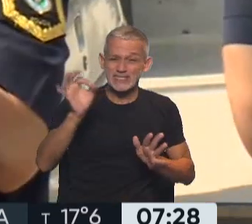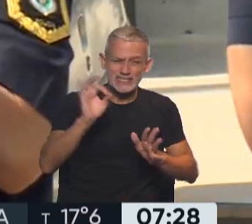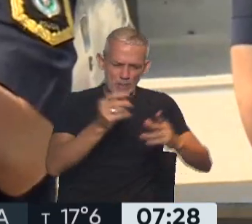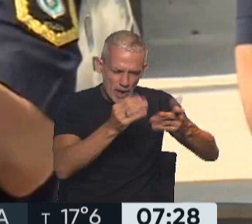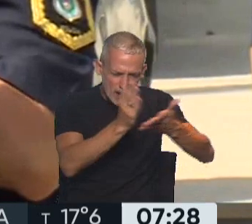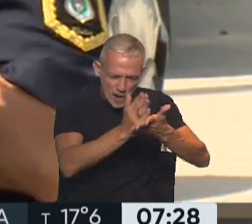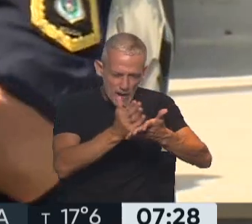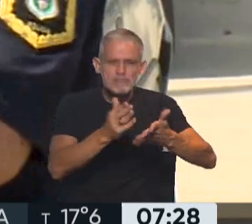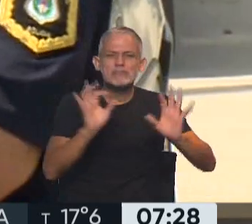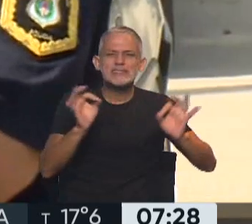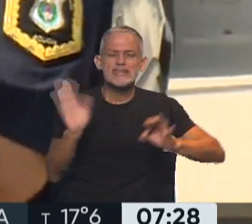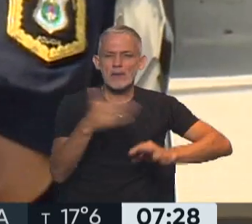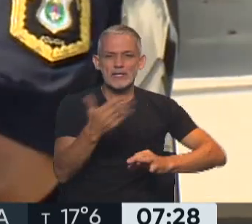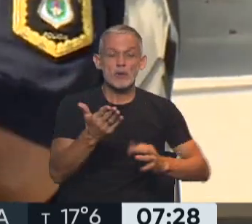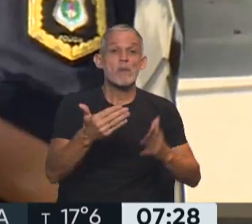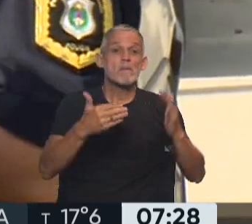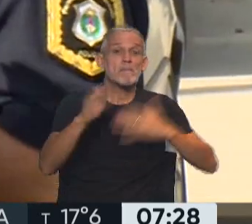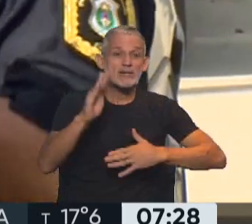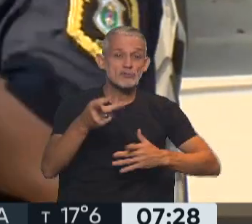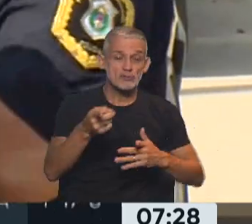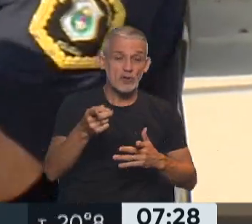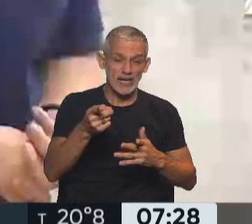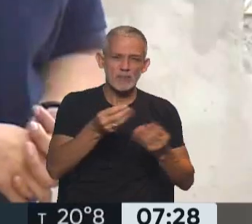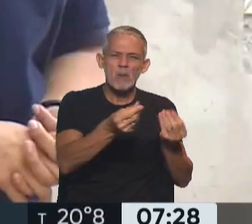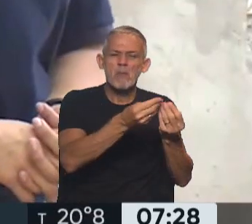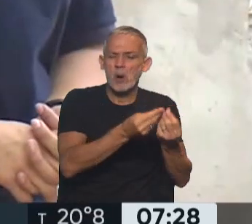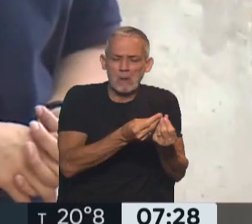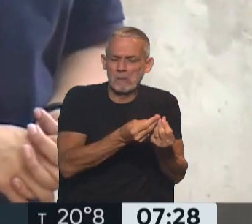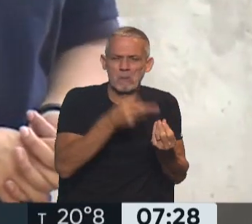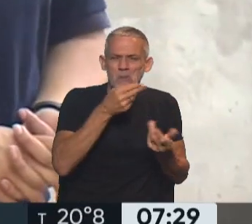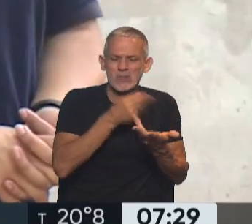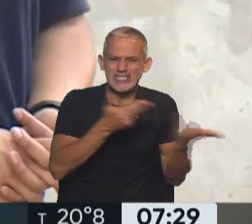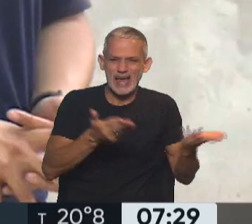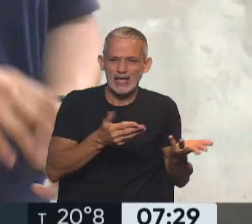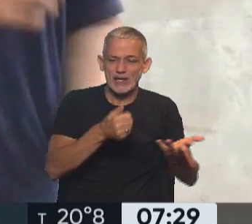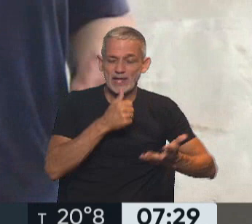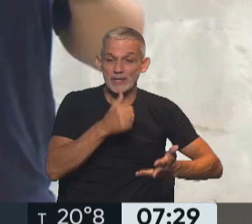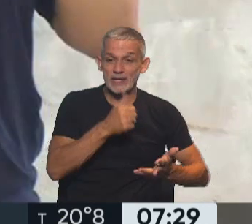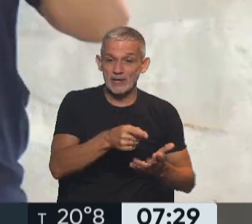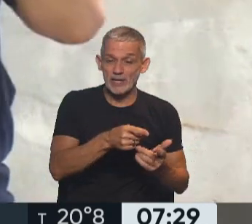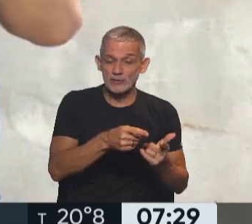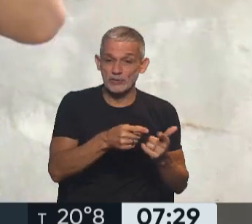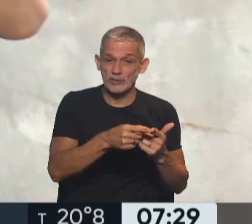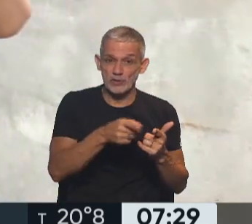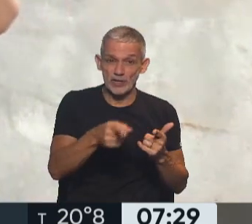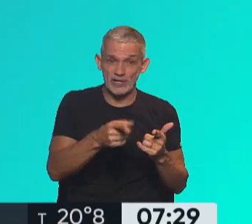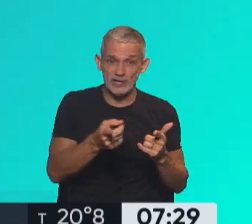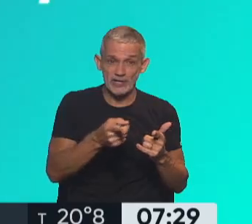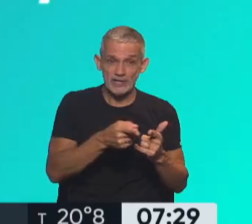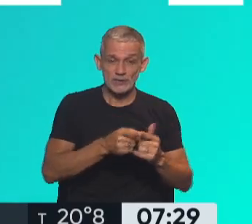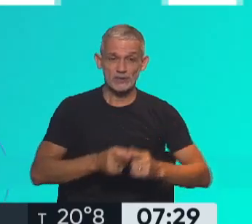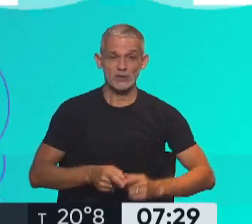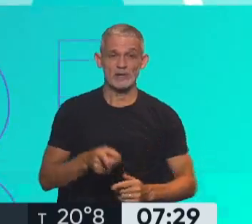está dimensionado, pero la mayor parte de las veces son con polvos inertes o con medicamentos de bajo efecto tóxico.